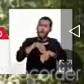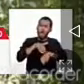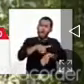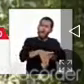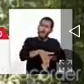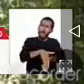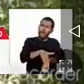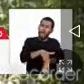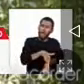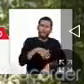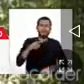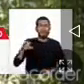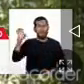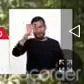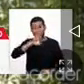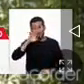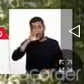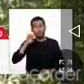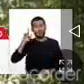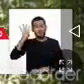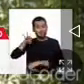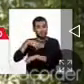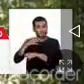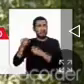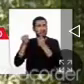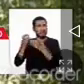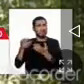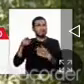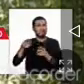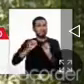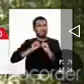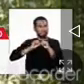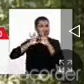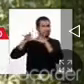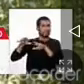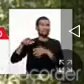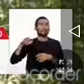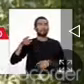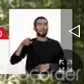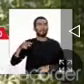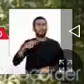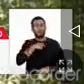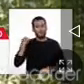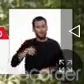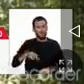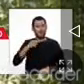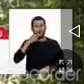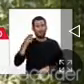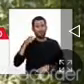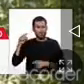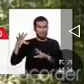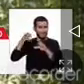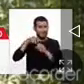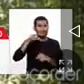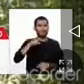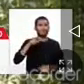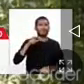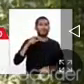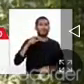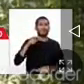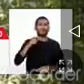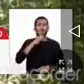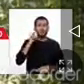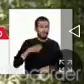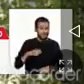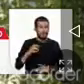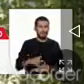por ejemplo, en la zona europea y el Reino Unido, por el impacto de la invasión rusa a Ucrania, de todas luces reprobable.